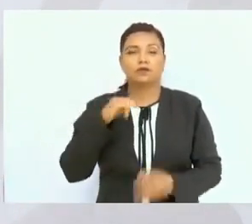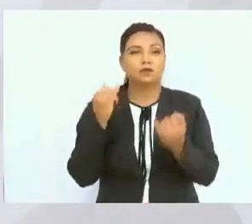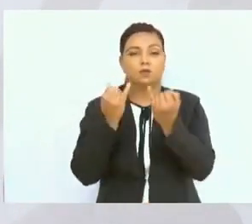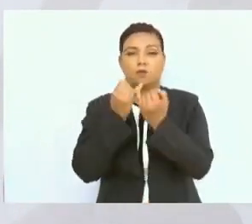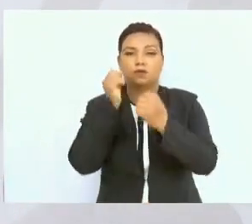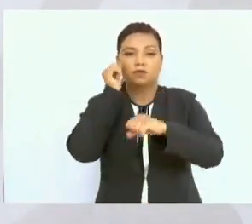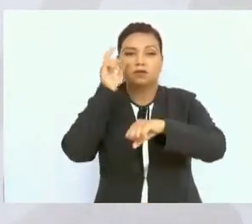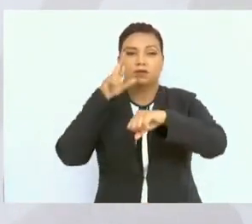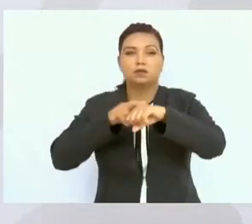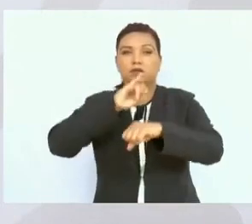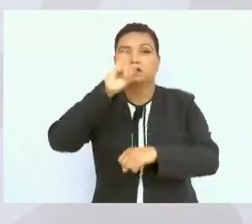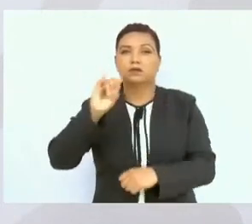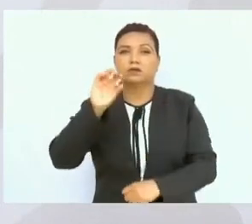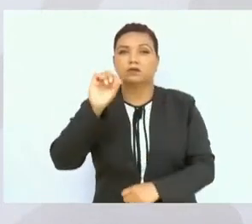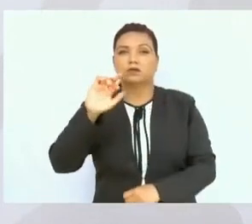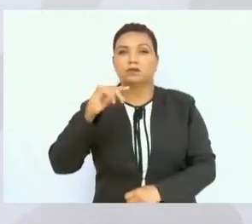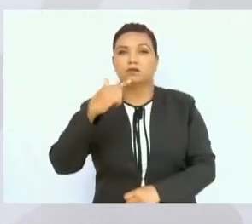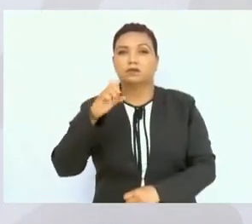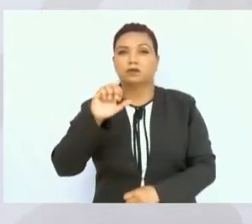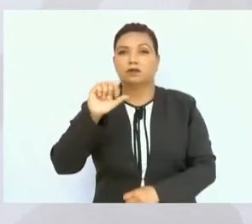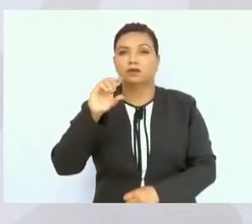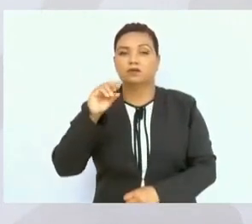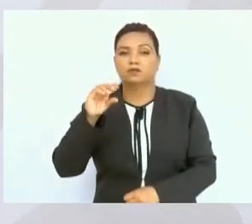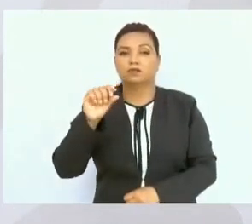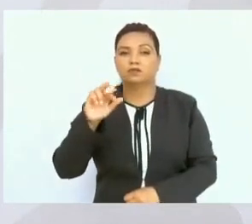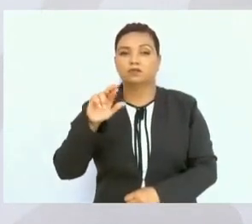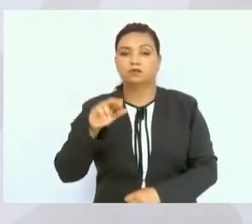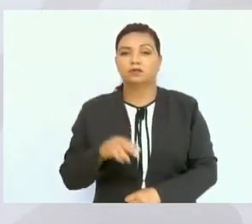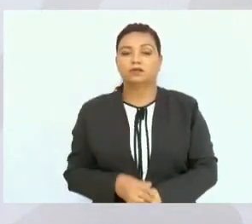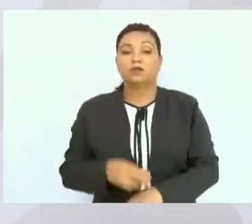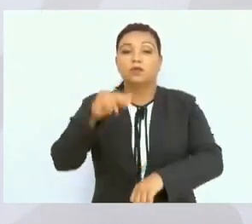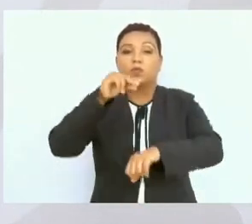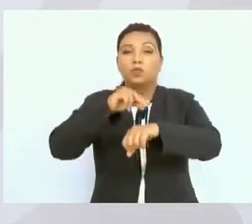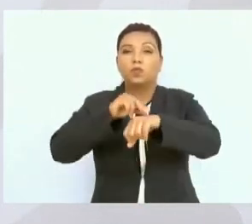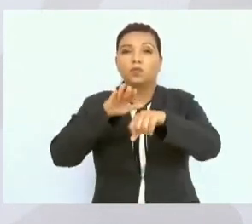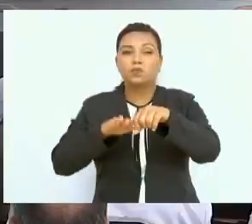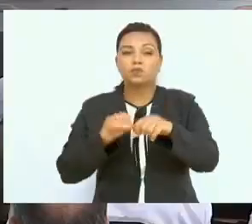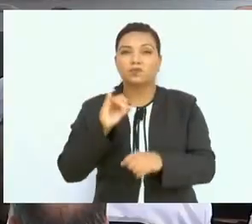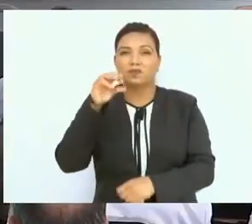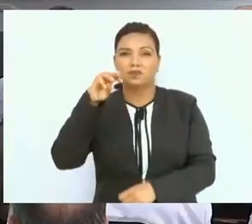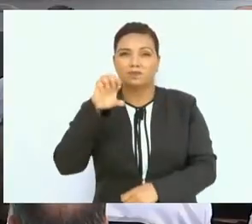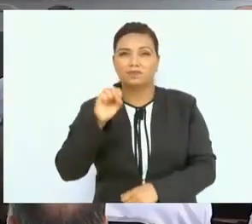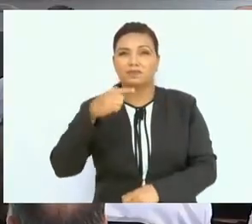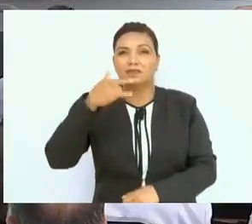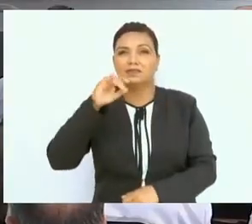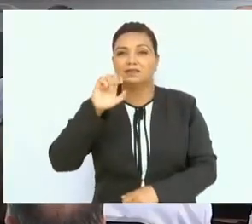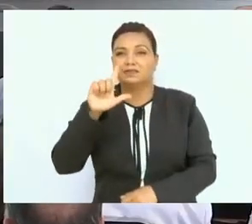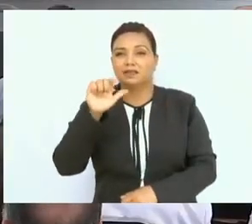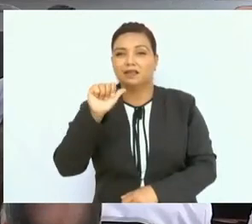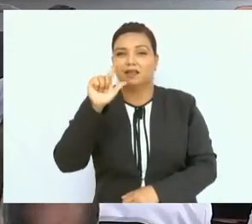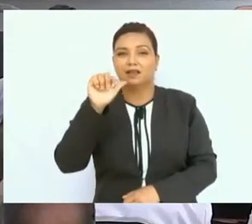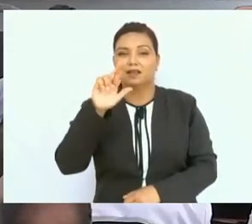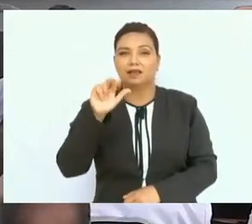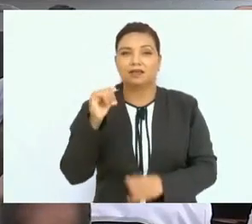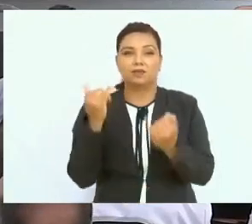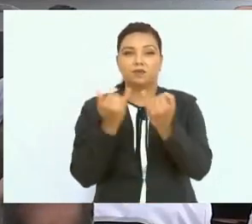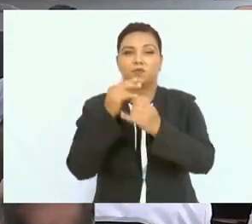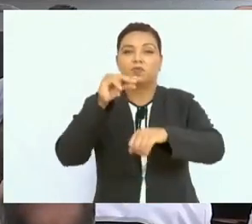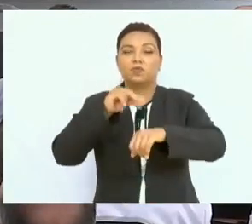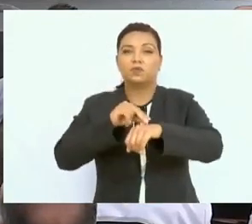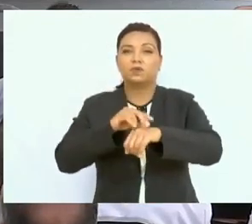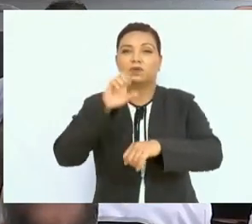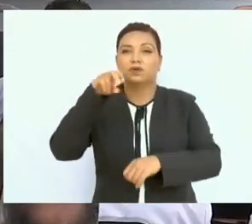secretario Jorge Alcocer Varela, la doctora y directora de IMSS Bienestar Gisela Lara Saldaña, y el doctor